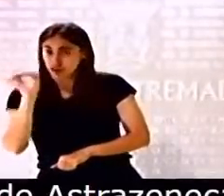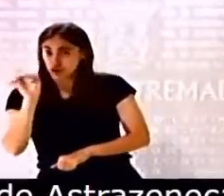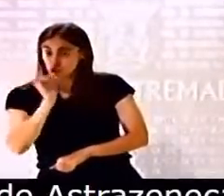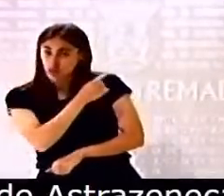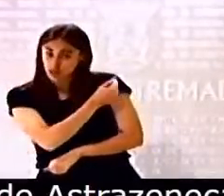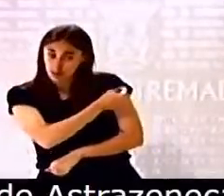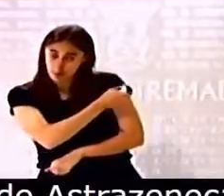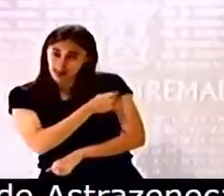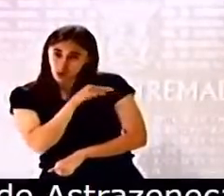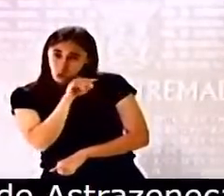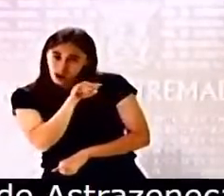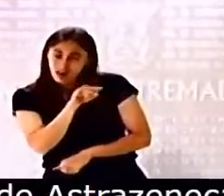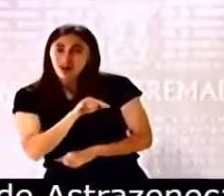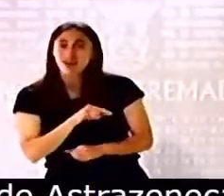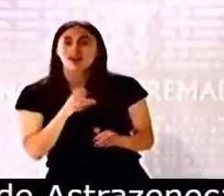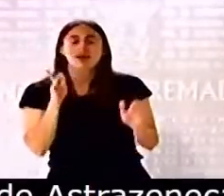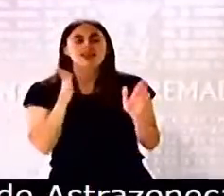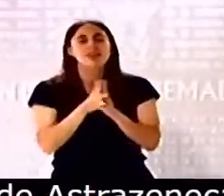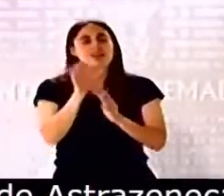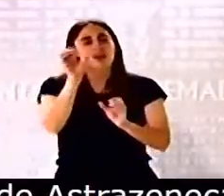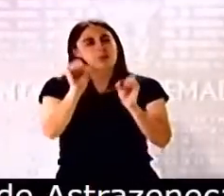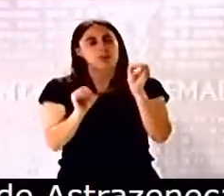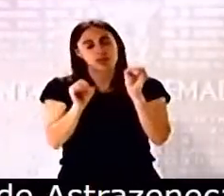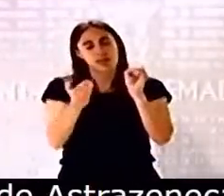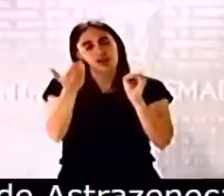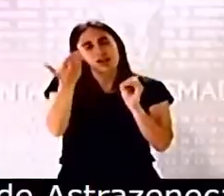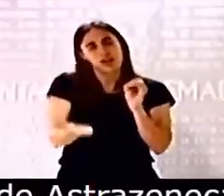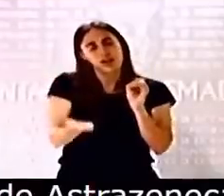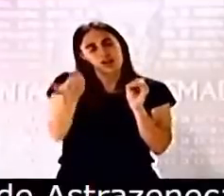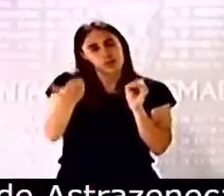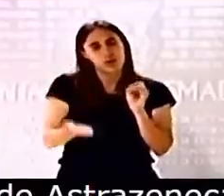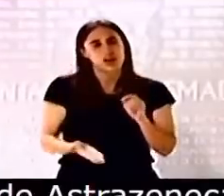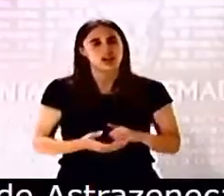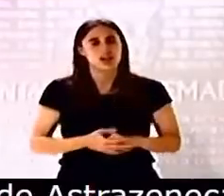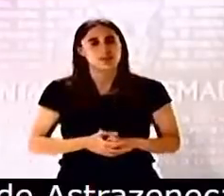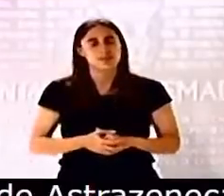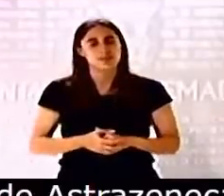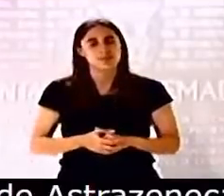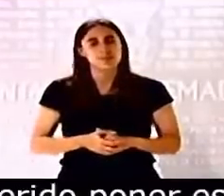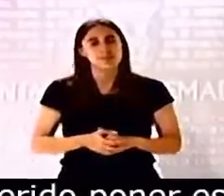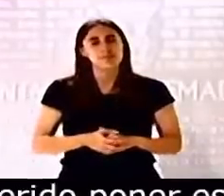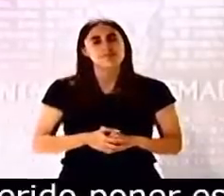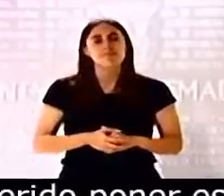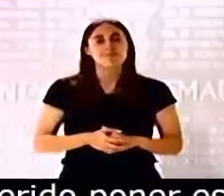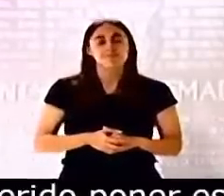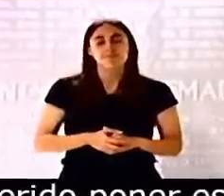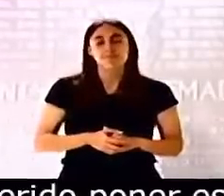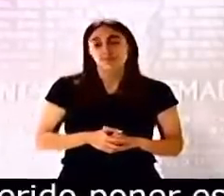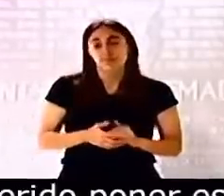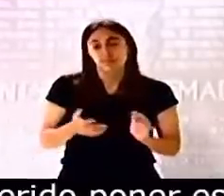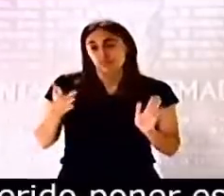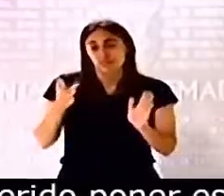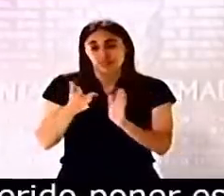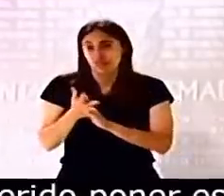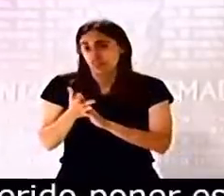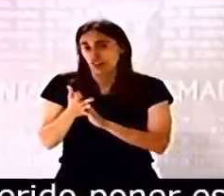vacuna, habla de un porcentaje muy importante en cuanto a lo insignificante que es